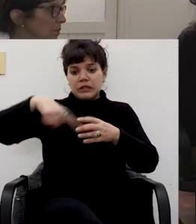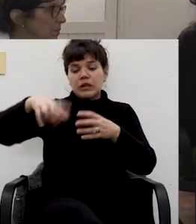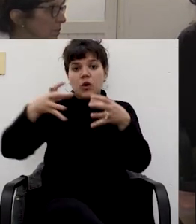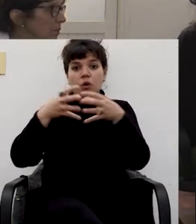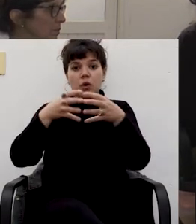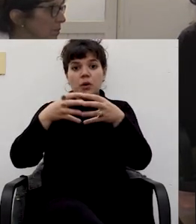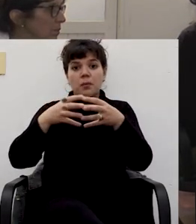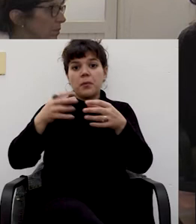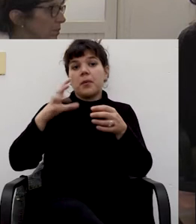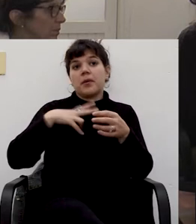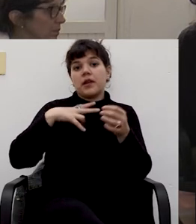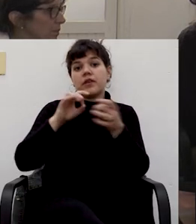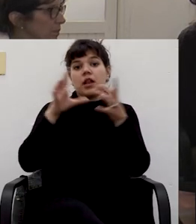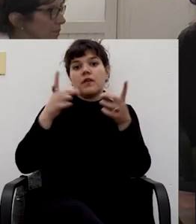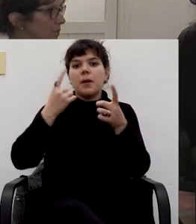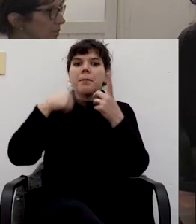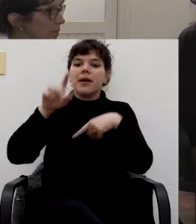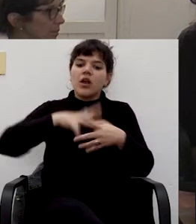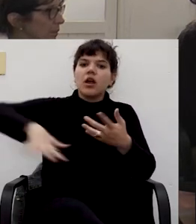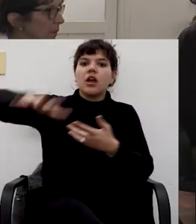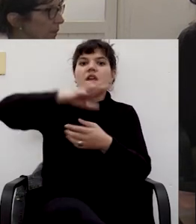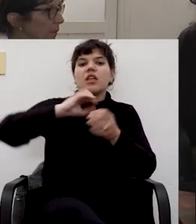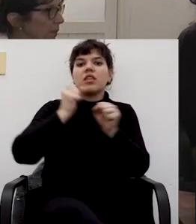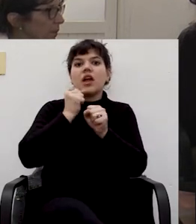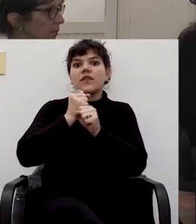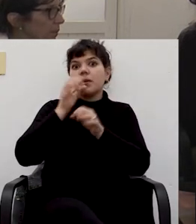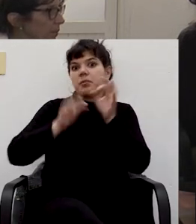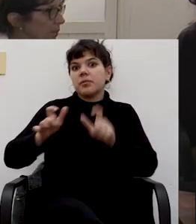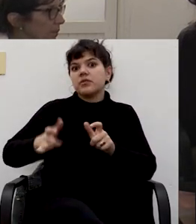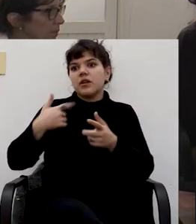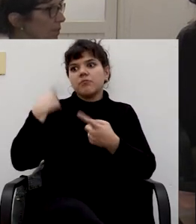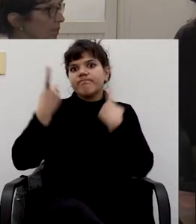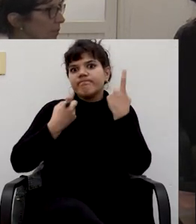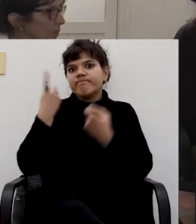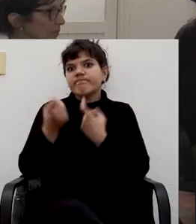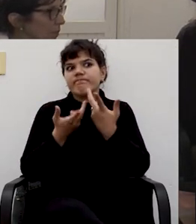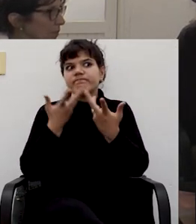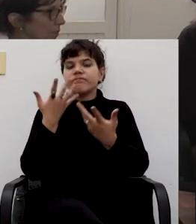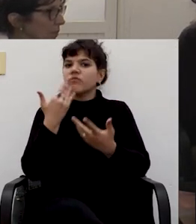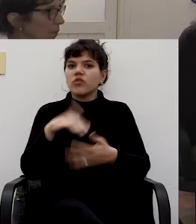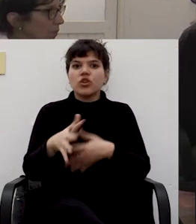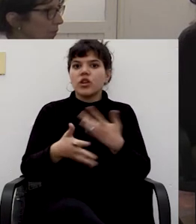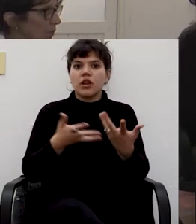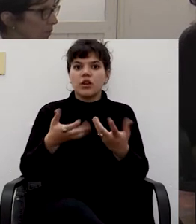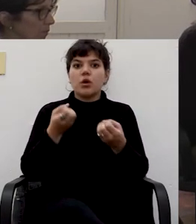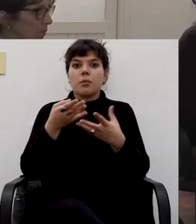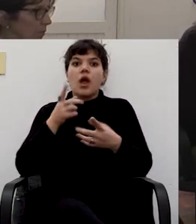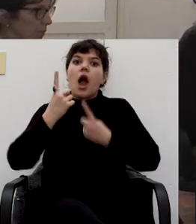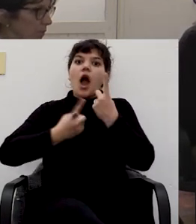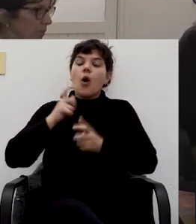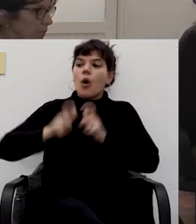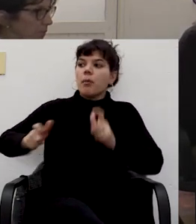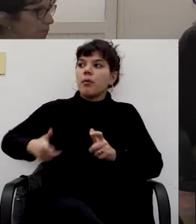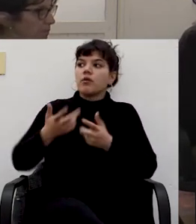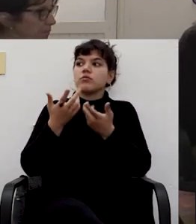o trabajando ahí, a la incertidumbre más radical, ¿no? Porque la persona que está ahí no